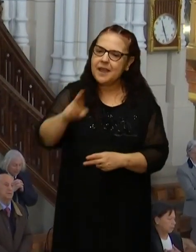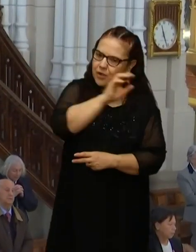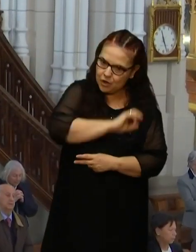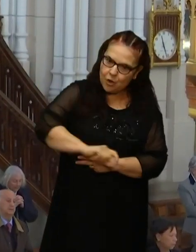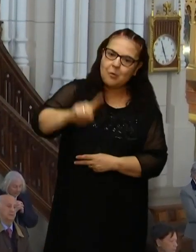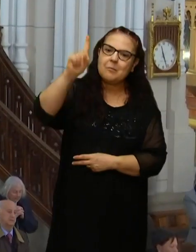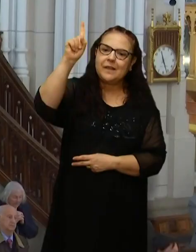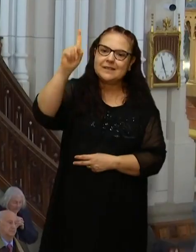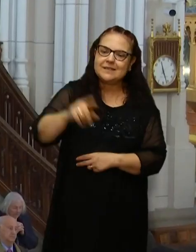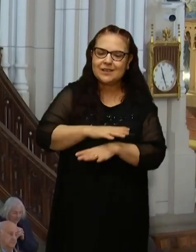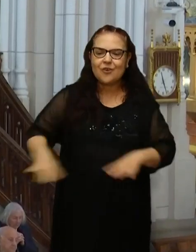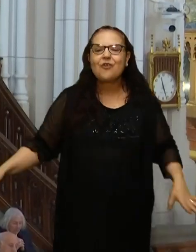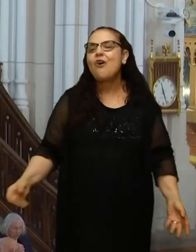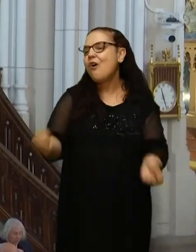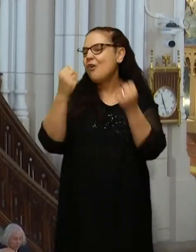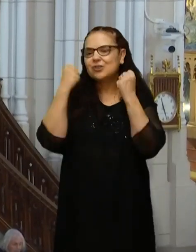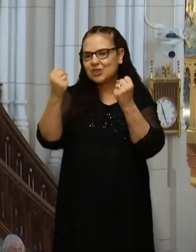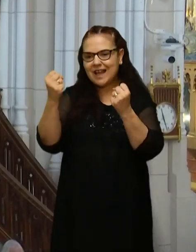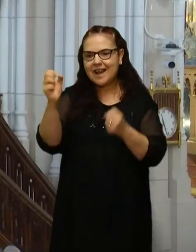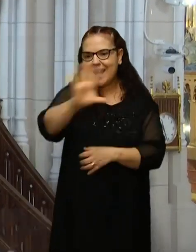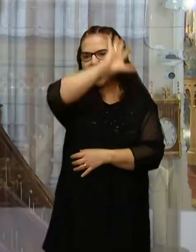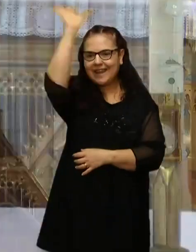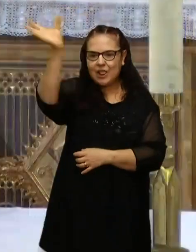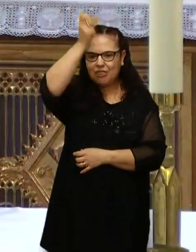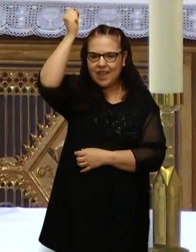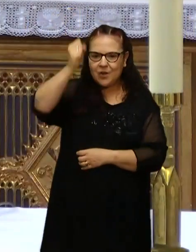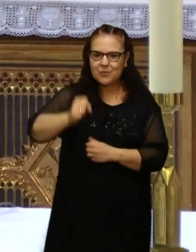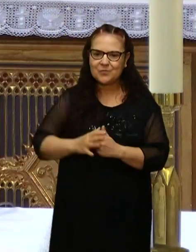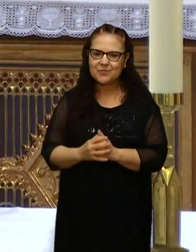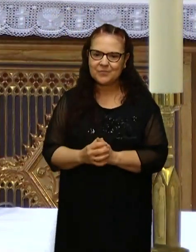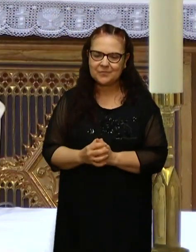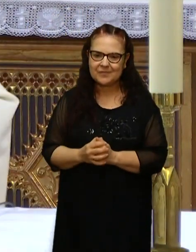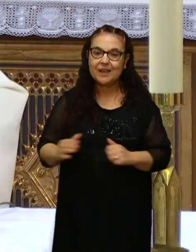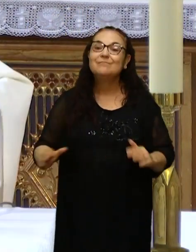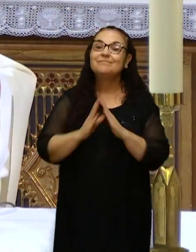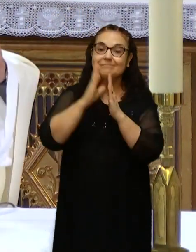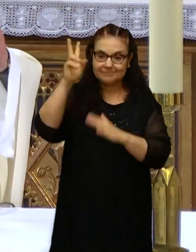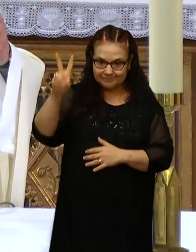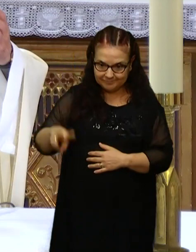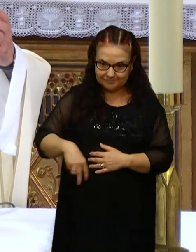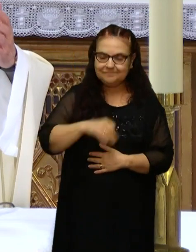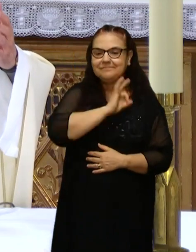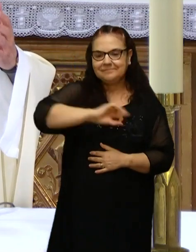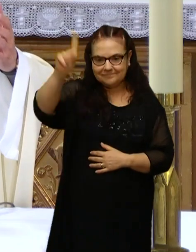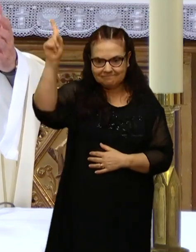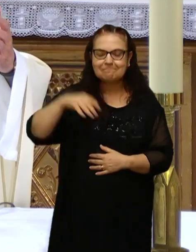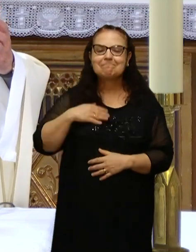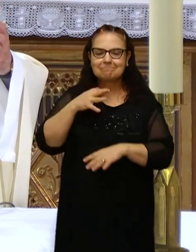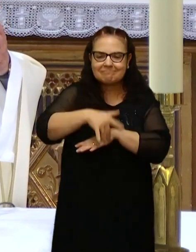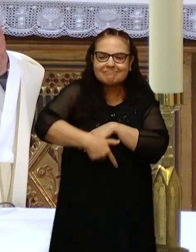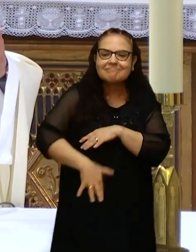viene en nombre del Señor. Hosanna en el cielo. Santo eres en verdad,